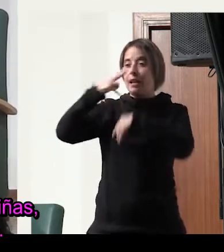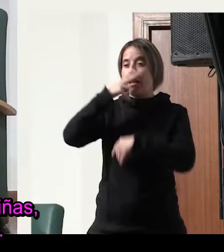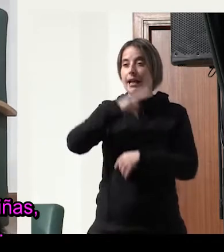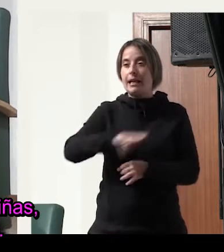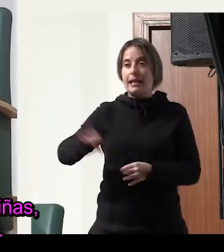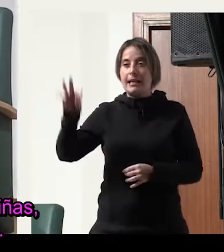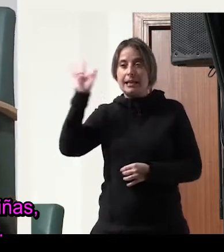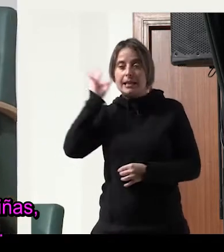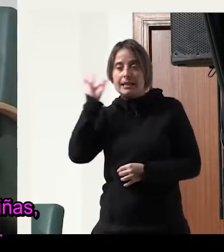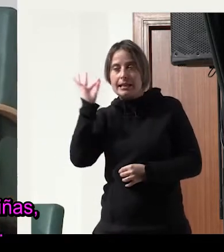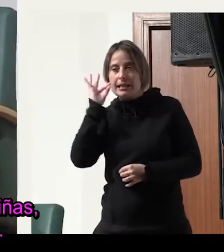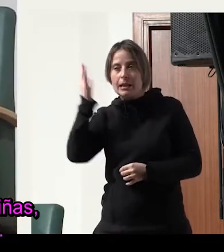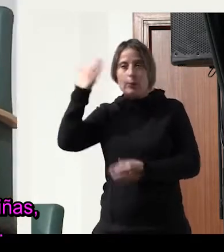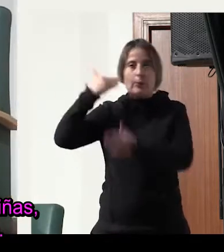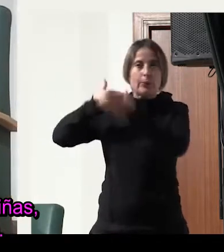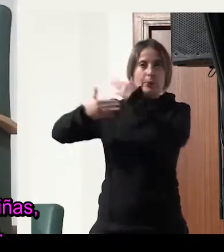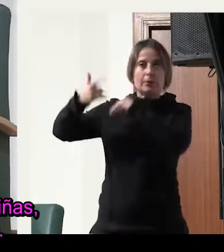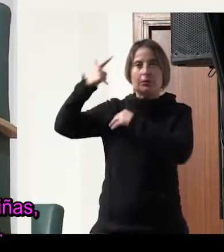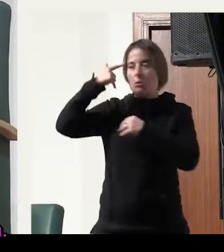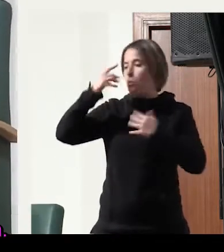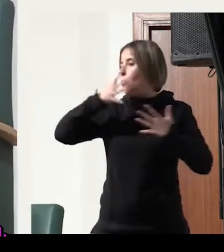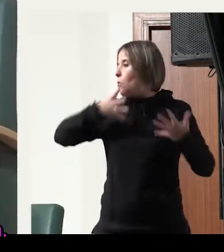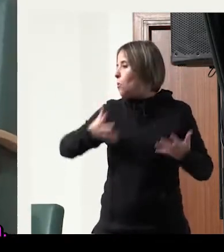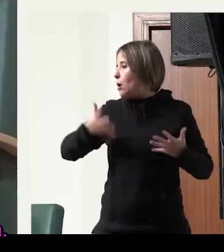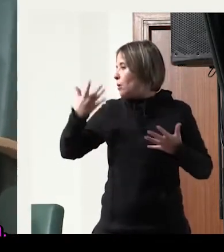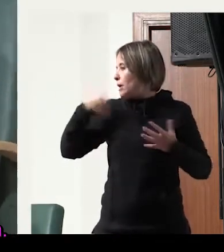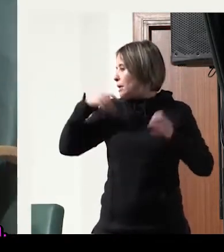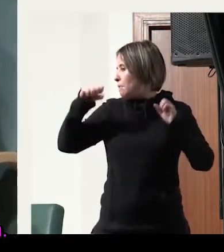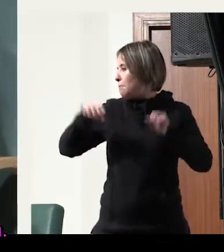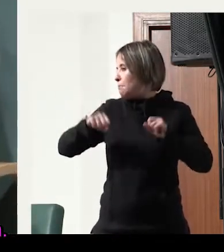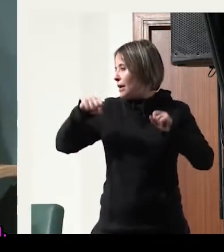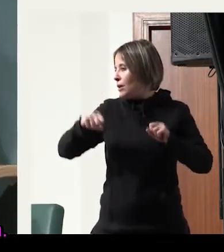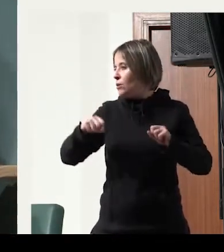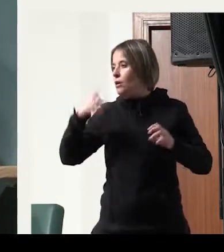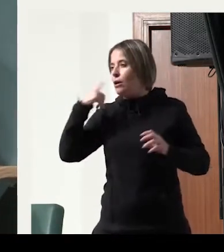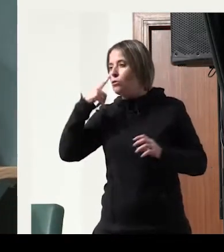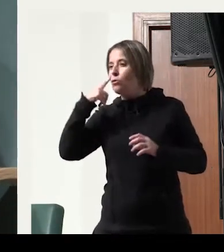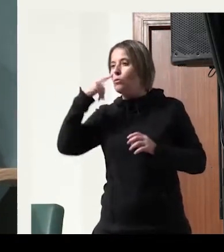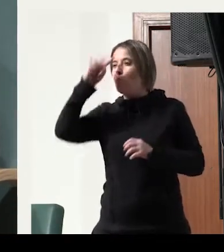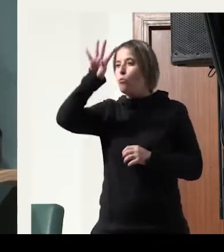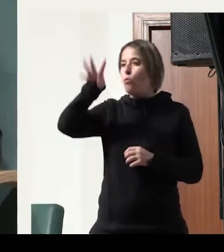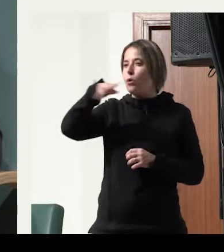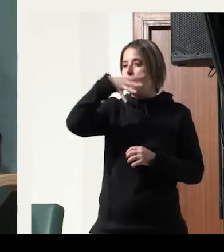incluso ahora de mayores. Yo os voy a leer este poema.